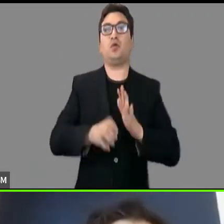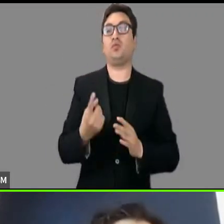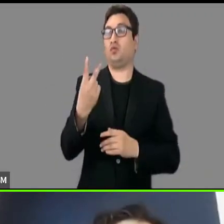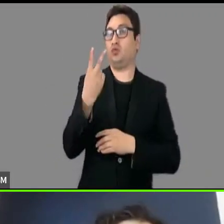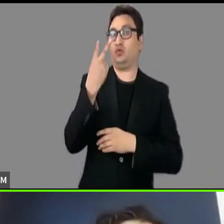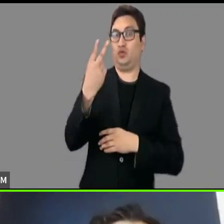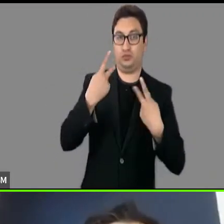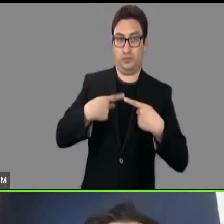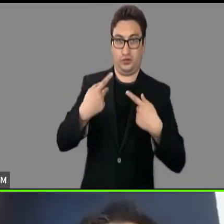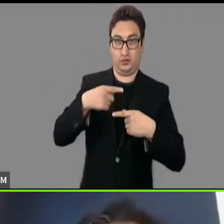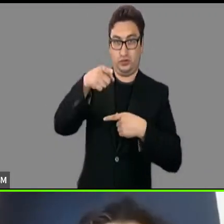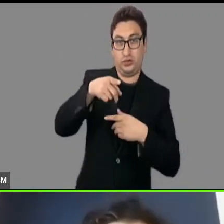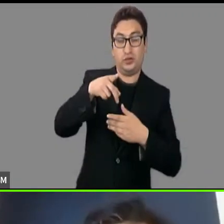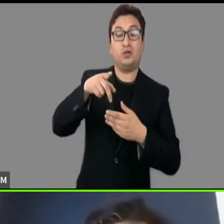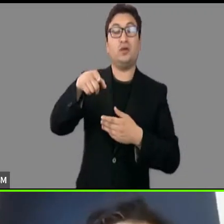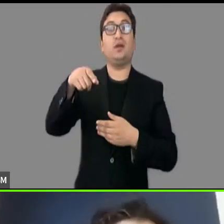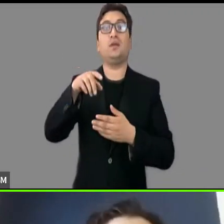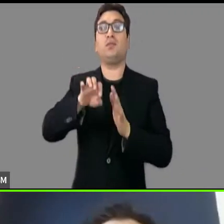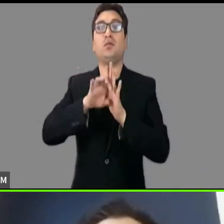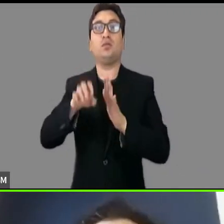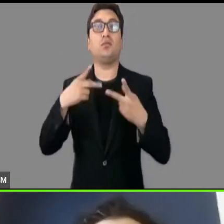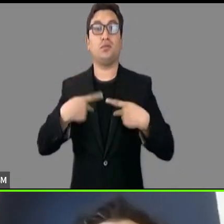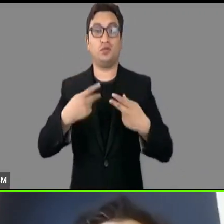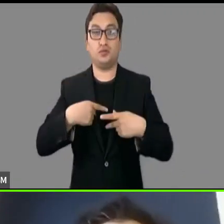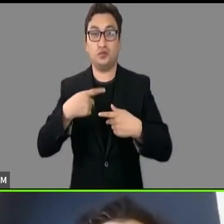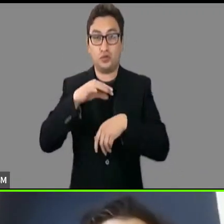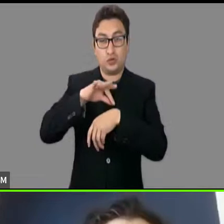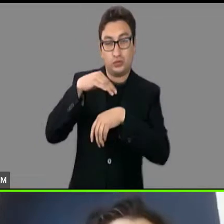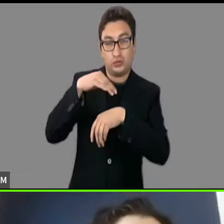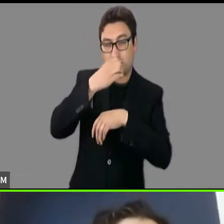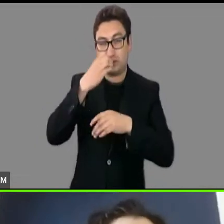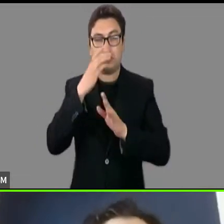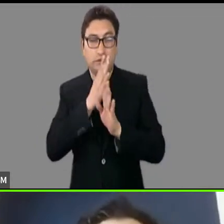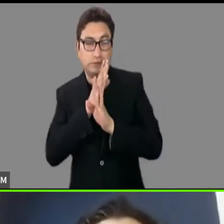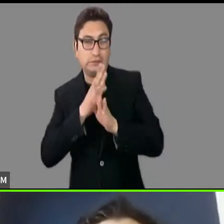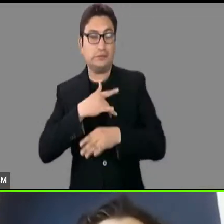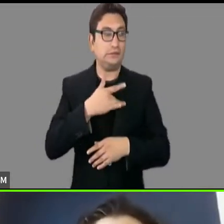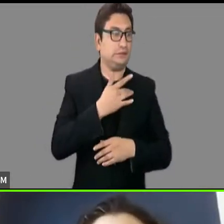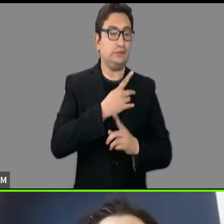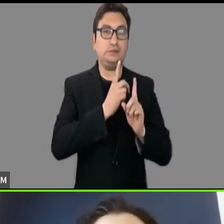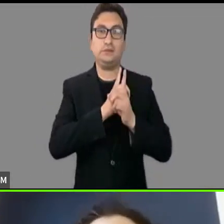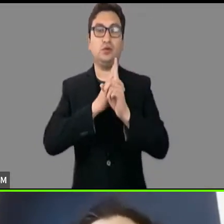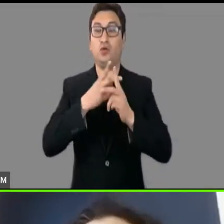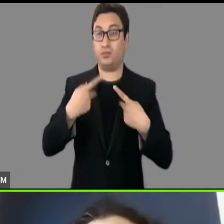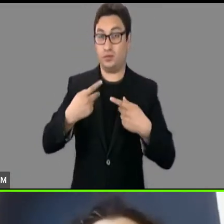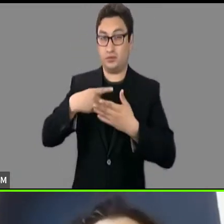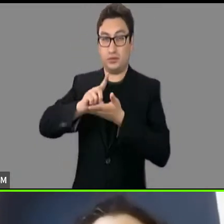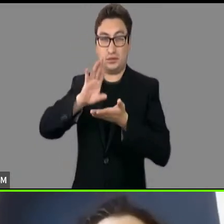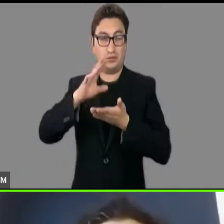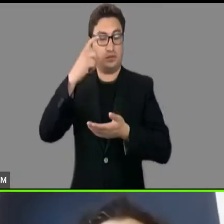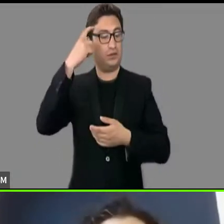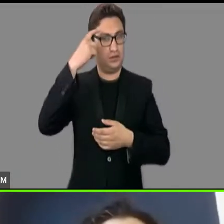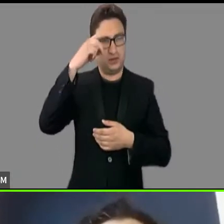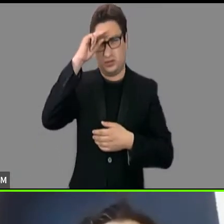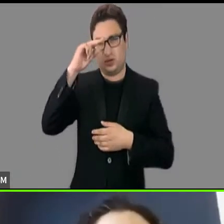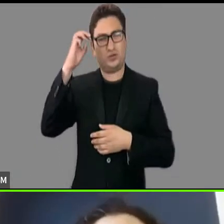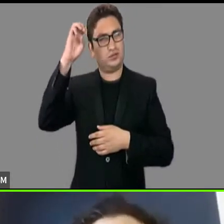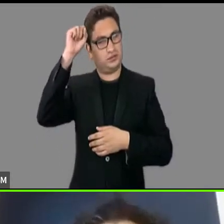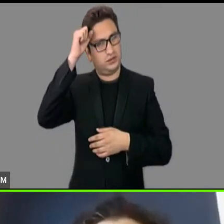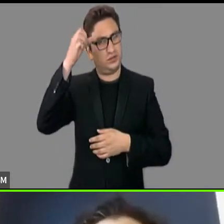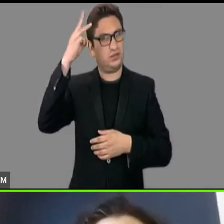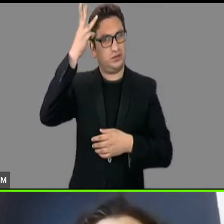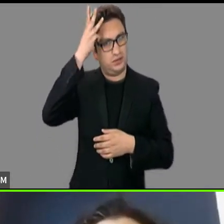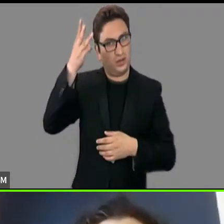psiquiátrico, por ejemplo, con un diagnóstico de esquizofrenia o con una condición de discapacidad intelectual, por ejemplo, un síndrome de Down, no requieren el mismo ajuste porque